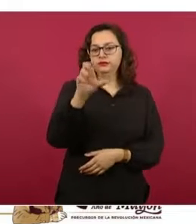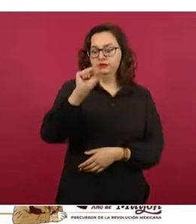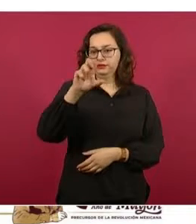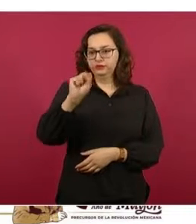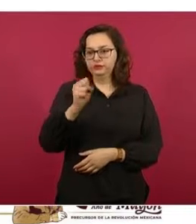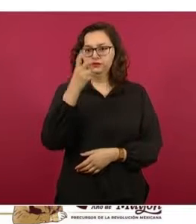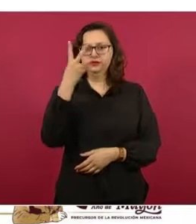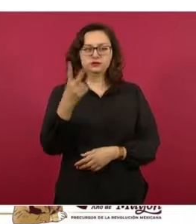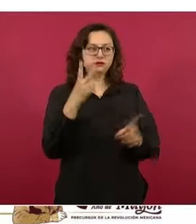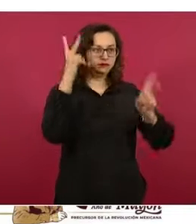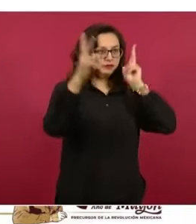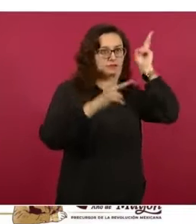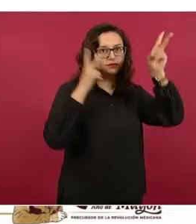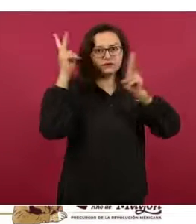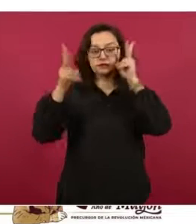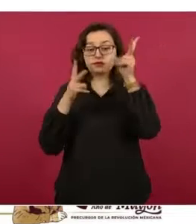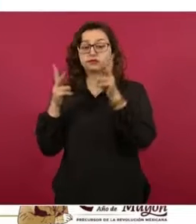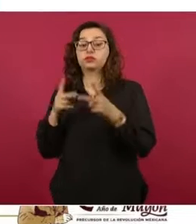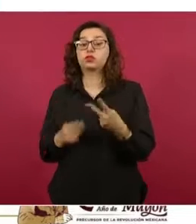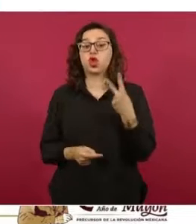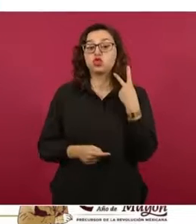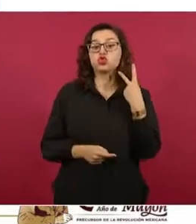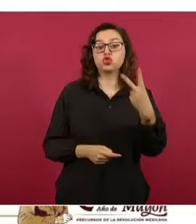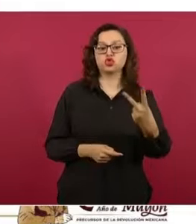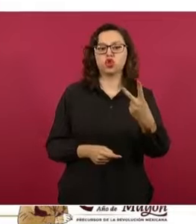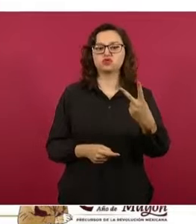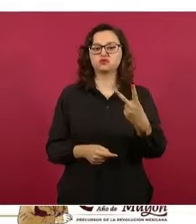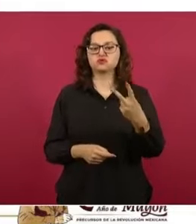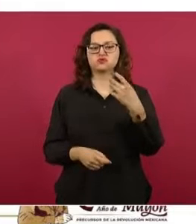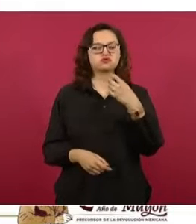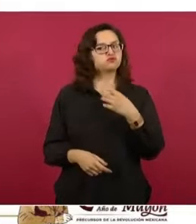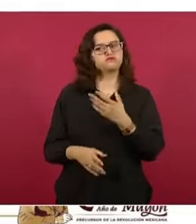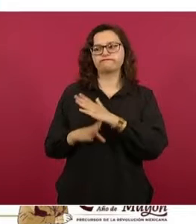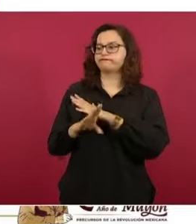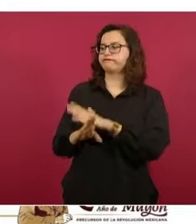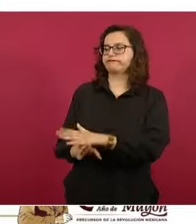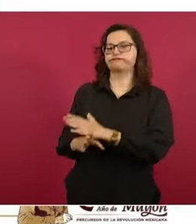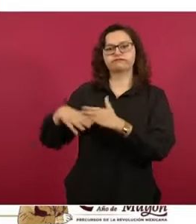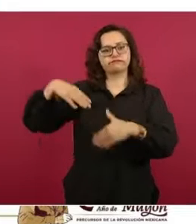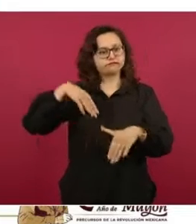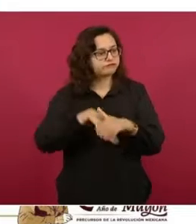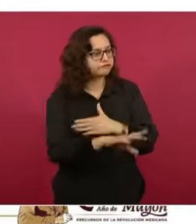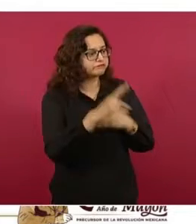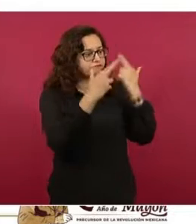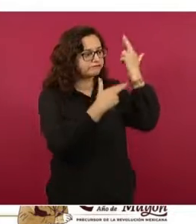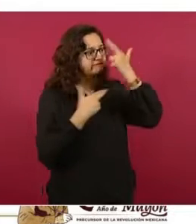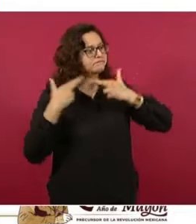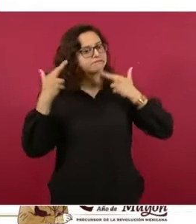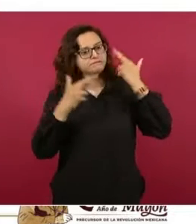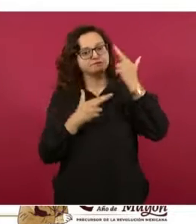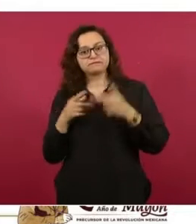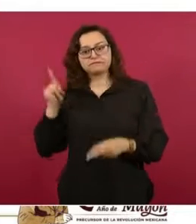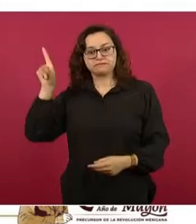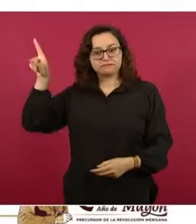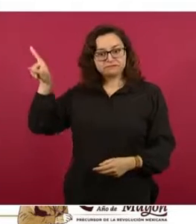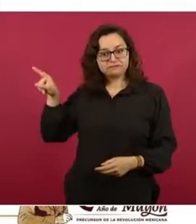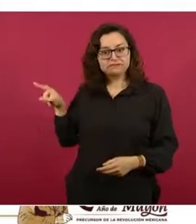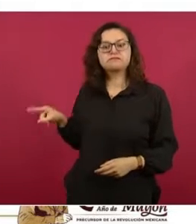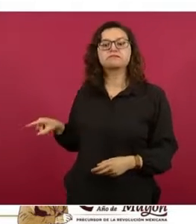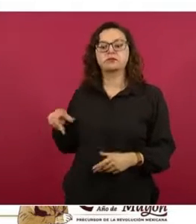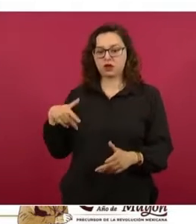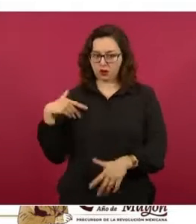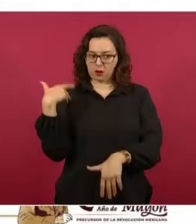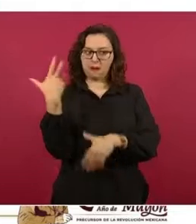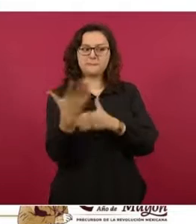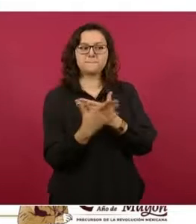ser verificadas, y trabajando en equipo el gobierno federal, tanto la CRE, ASEA, como con el apoyo de la Guardia